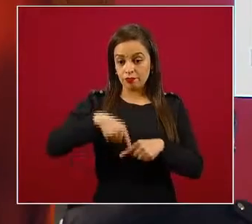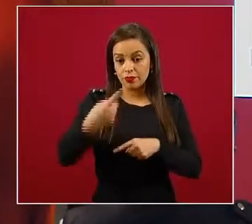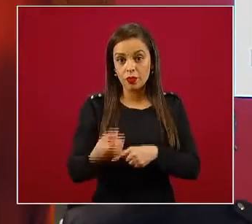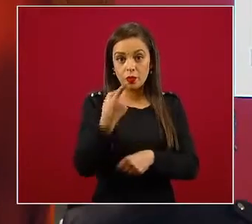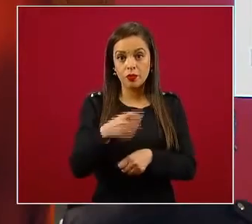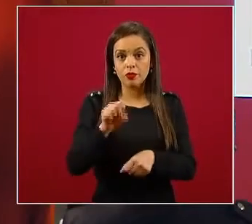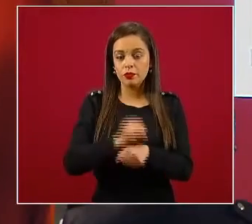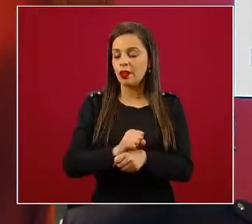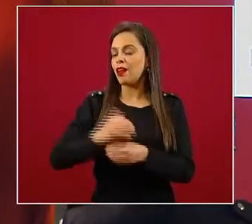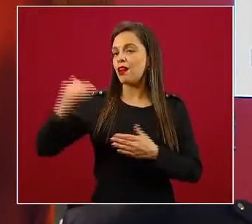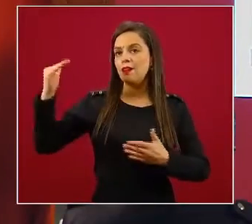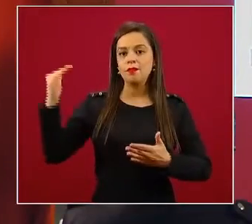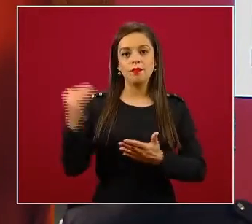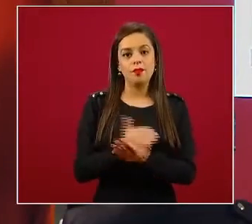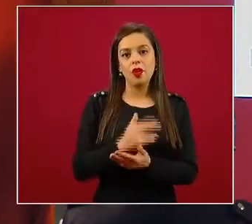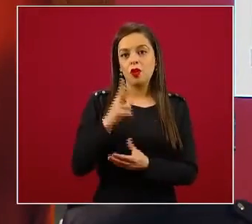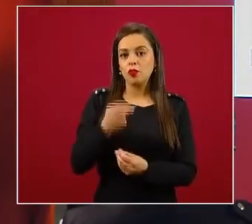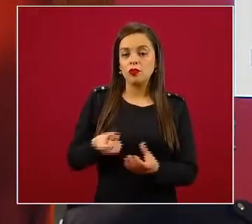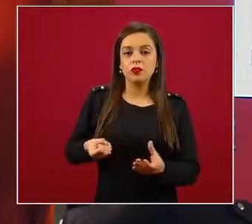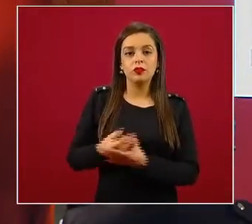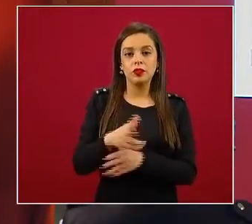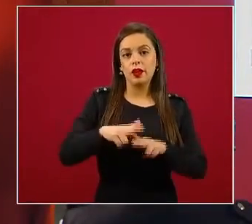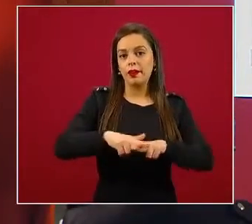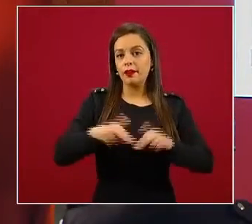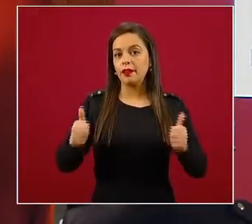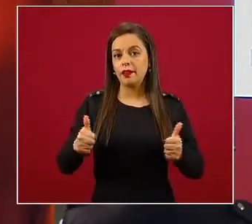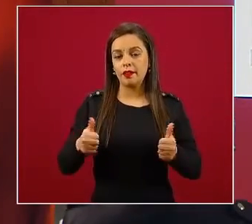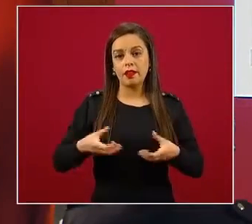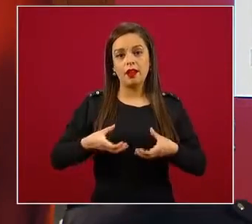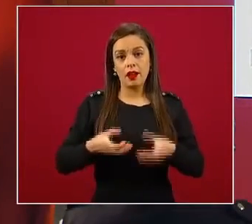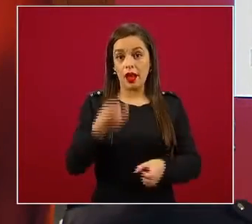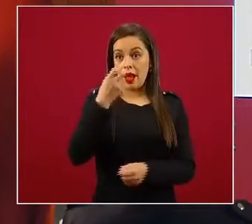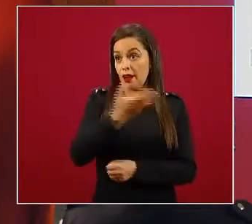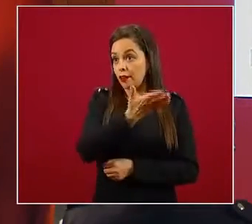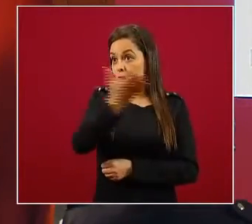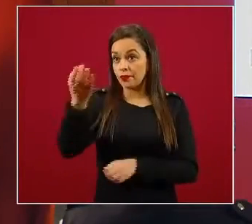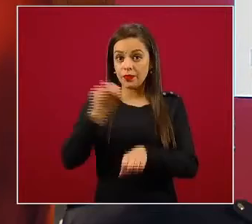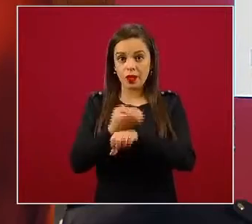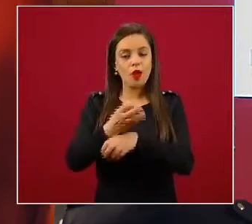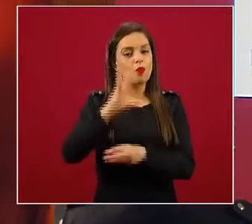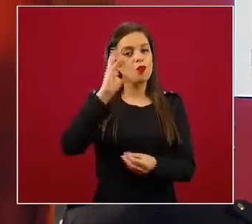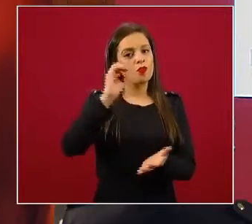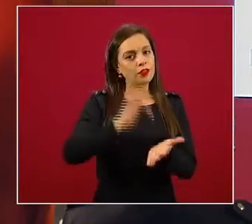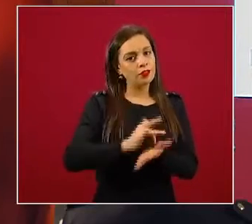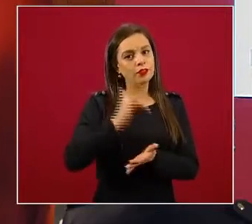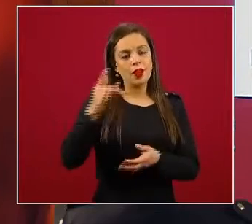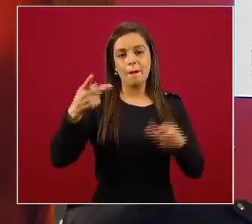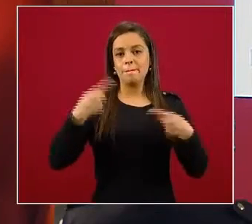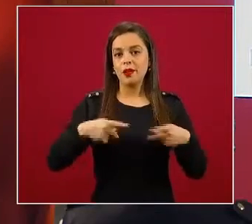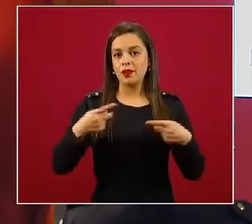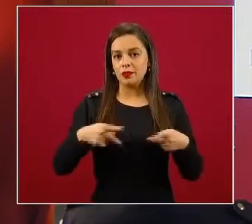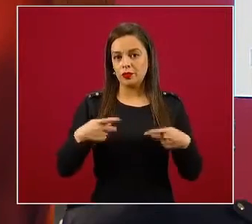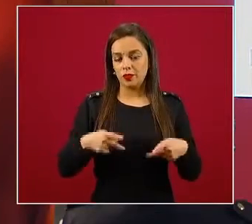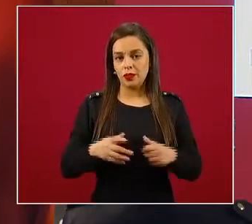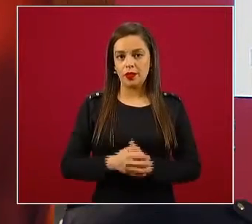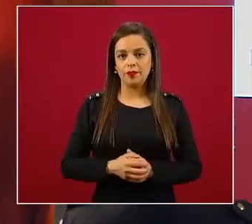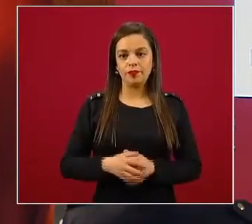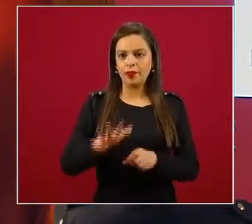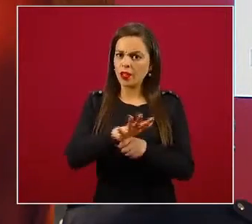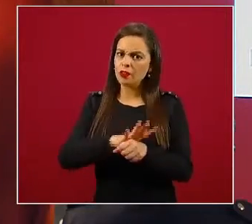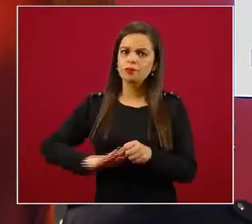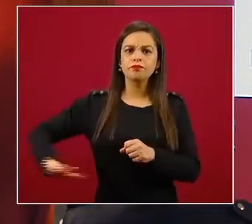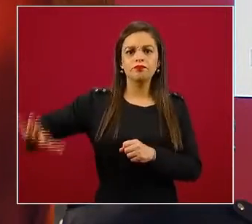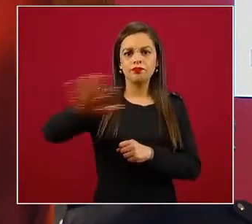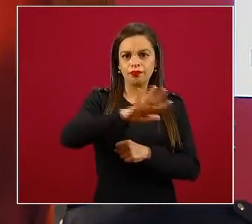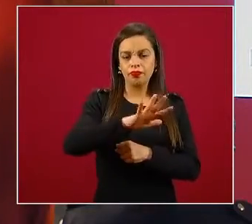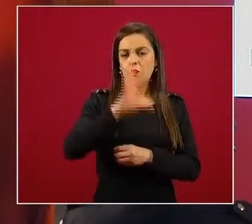también hay que agradecer a la población de estos estados y es un agradecimiento en general a toda